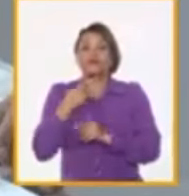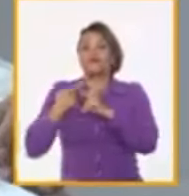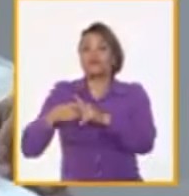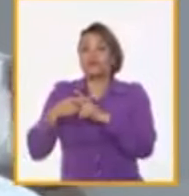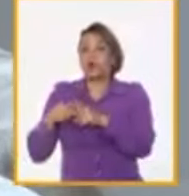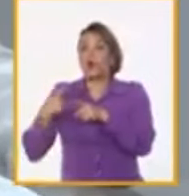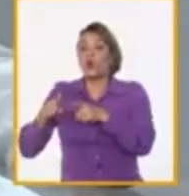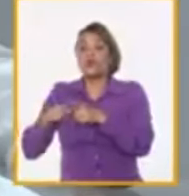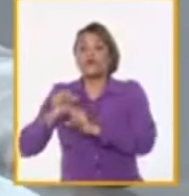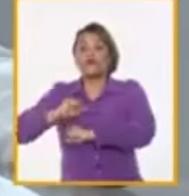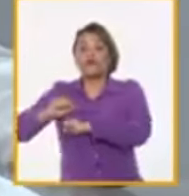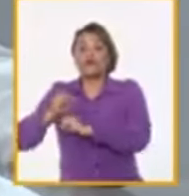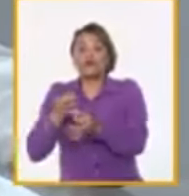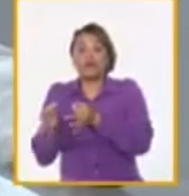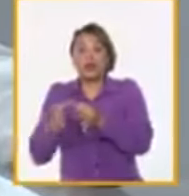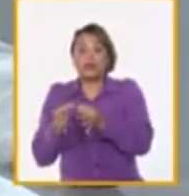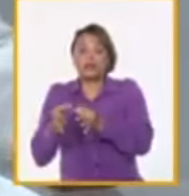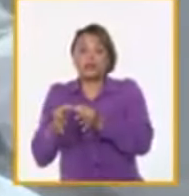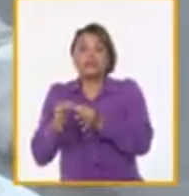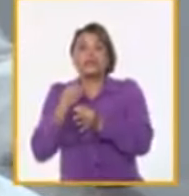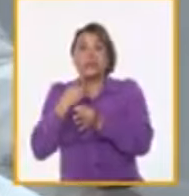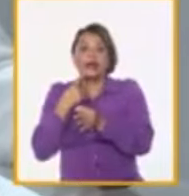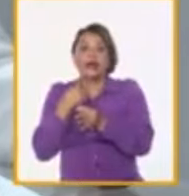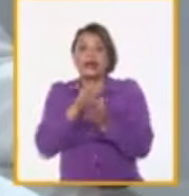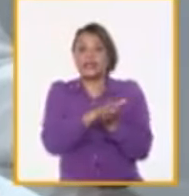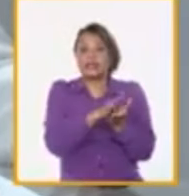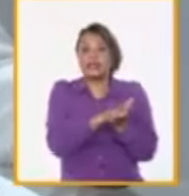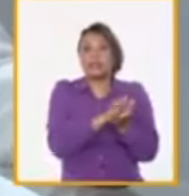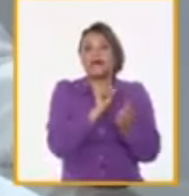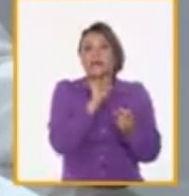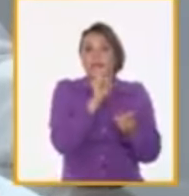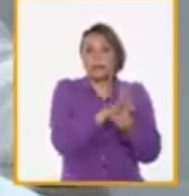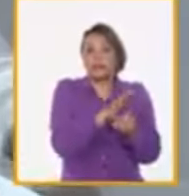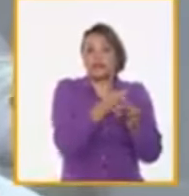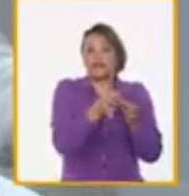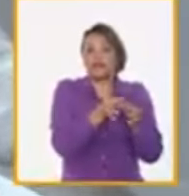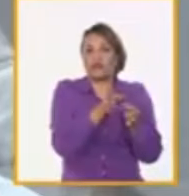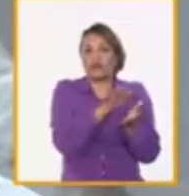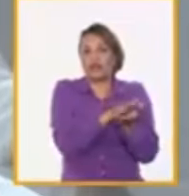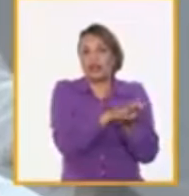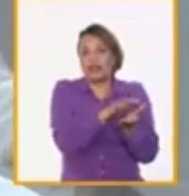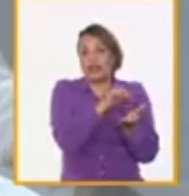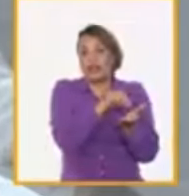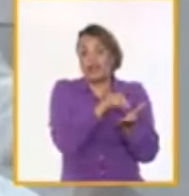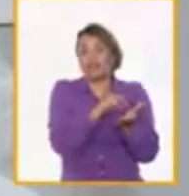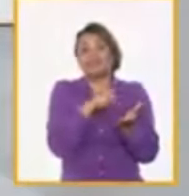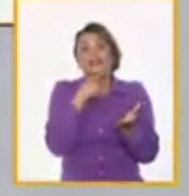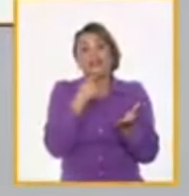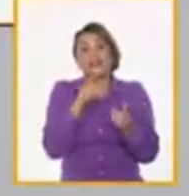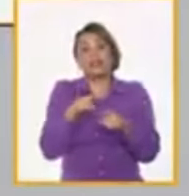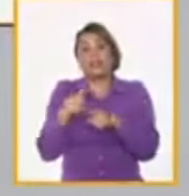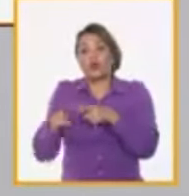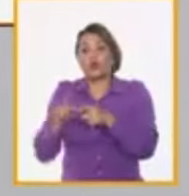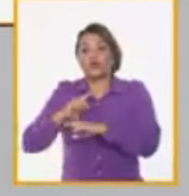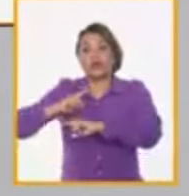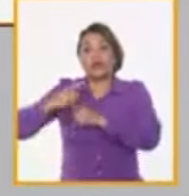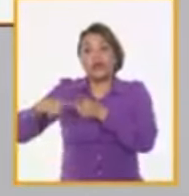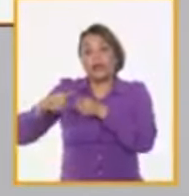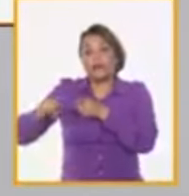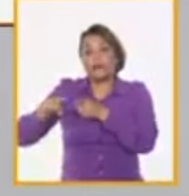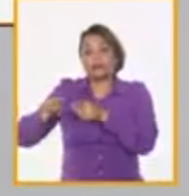los equipos de bombeo, que es una de las cosas que tenemos como problema y que tenemos que irla resolviendo paulatinamente, porque si no le